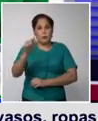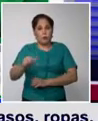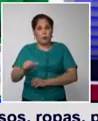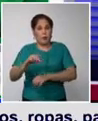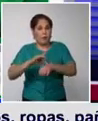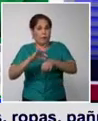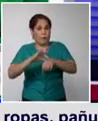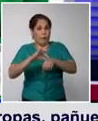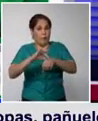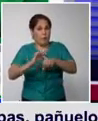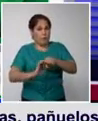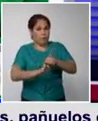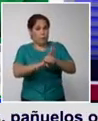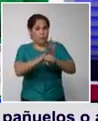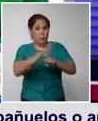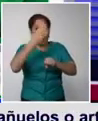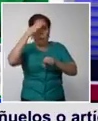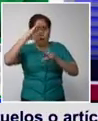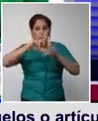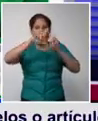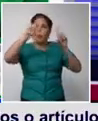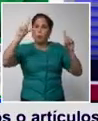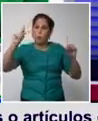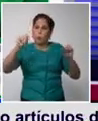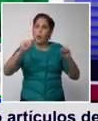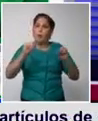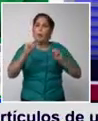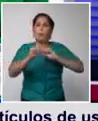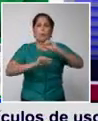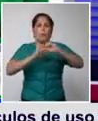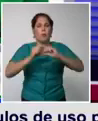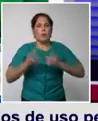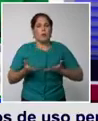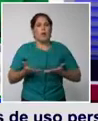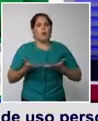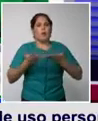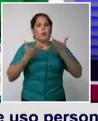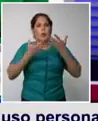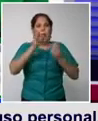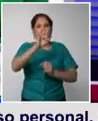COVID en nuestro país se han recuperado de la enfermedad,